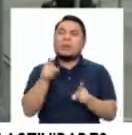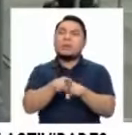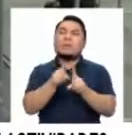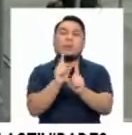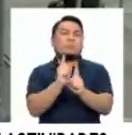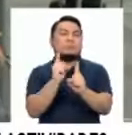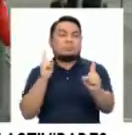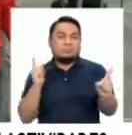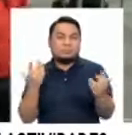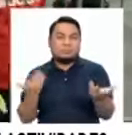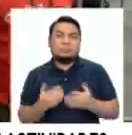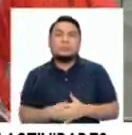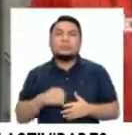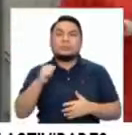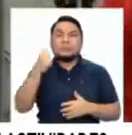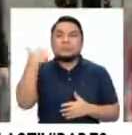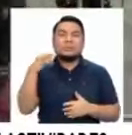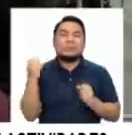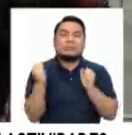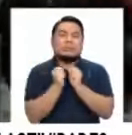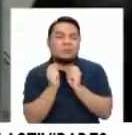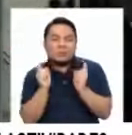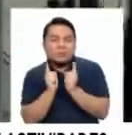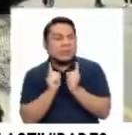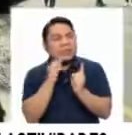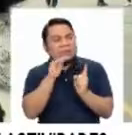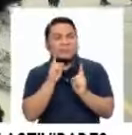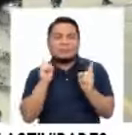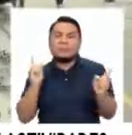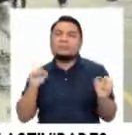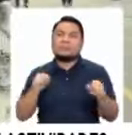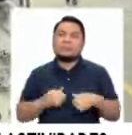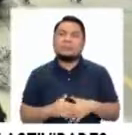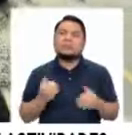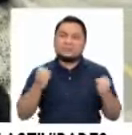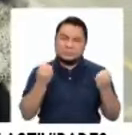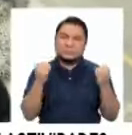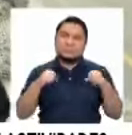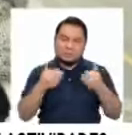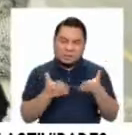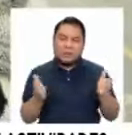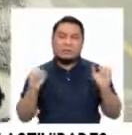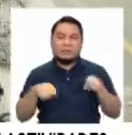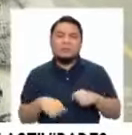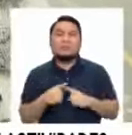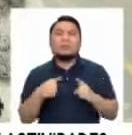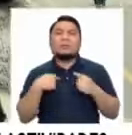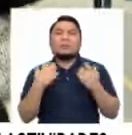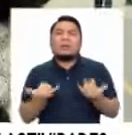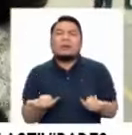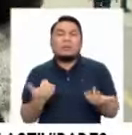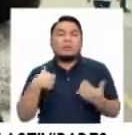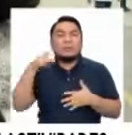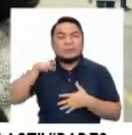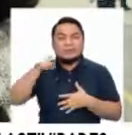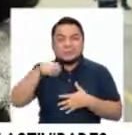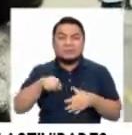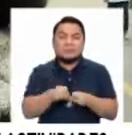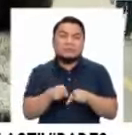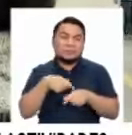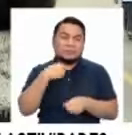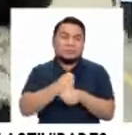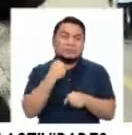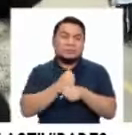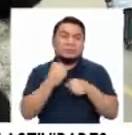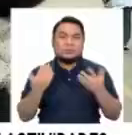no hacen caso al distanciamiento, siempre se apegan, uno está lejos y siempre se apegan. No, sí está bien, pero porque ya era hora, porque ya necesitamos también para trabajar,